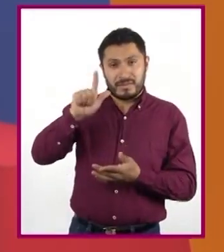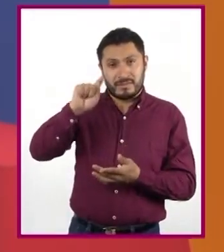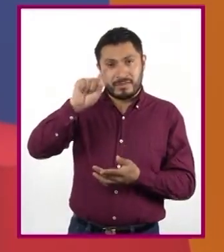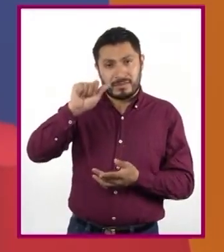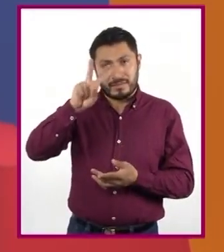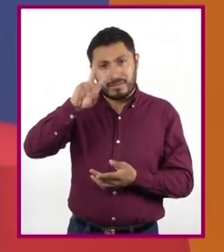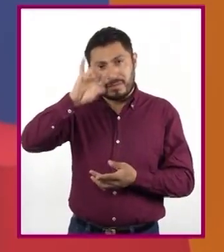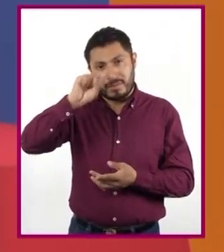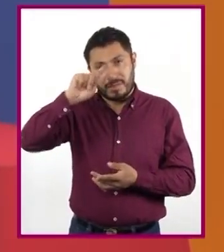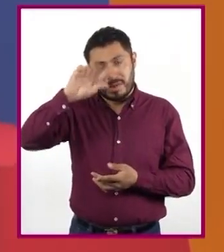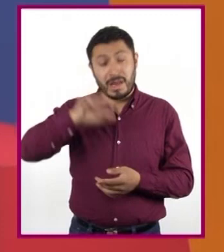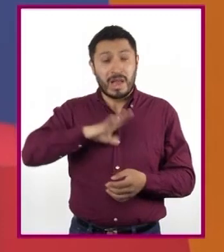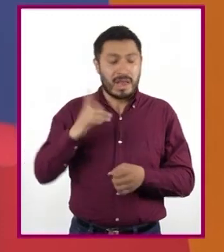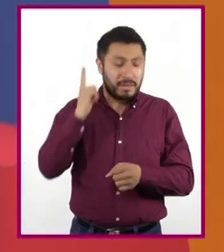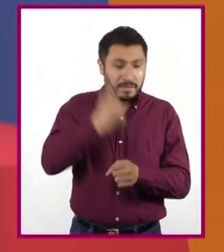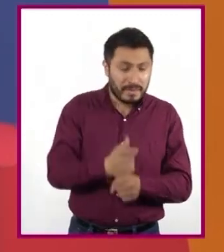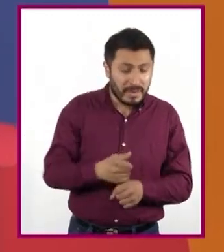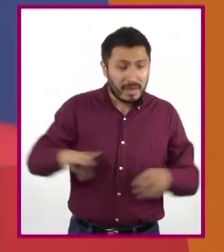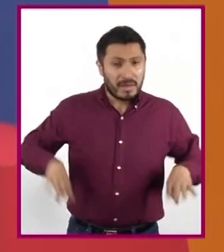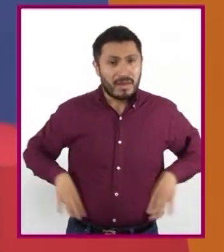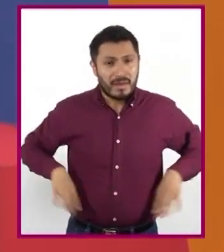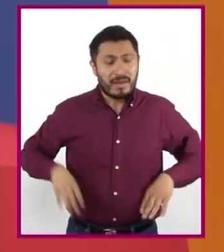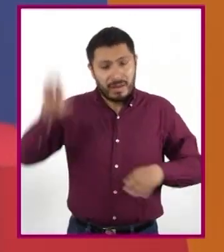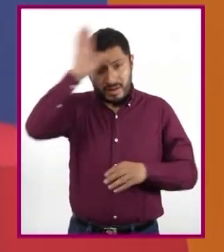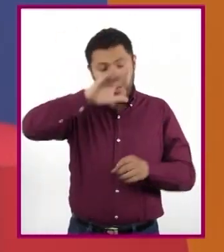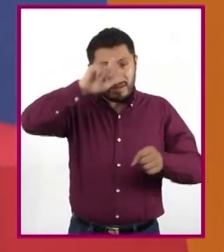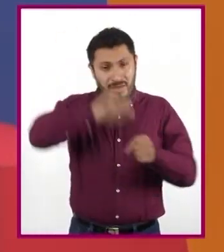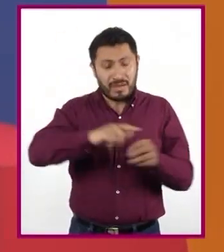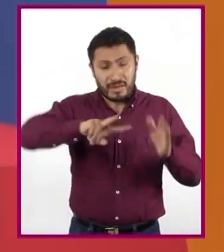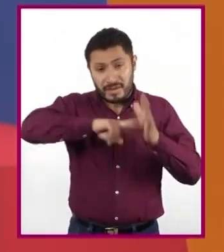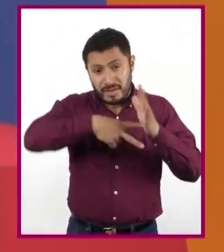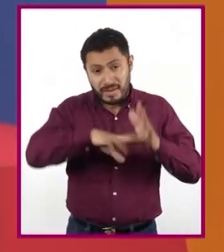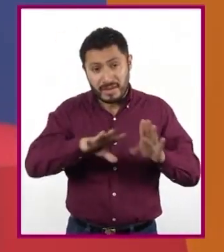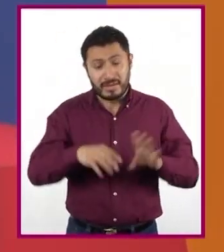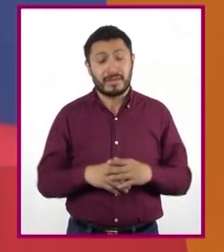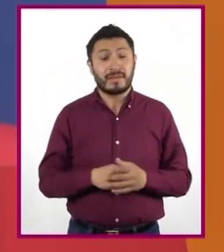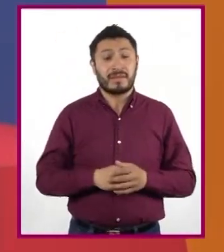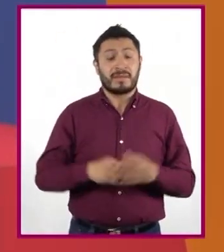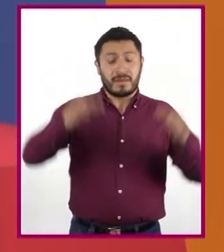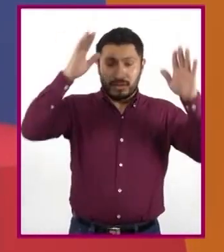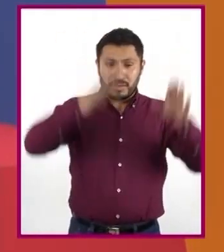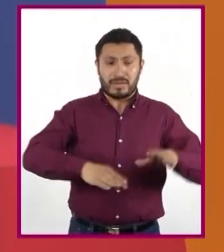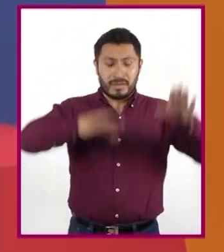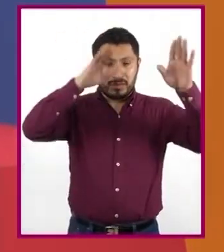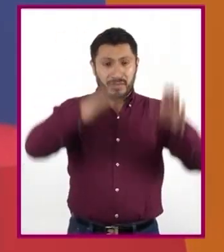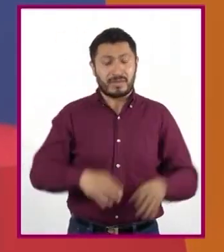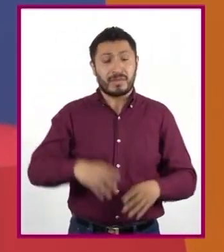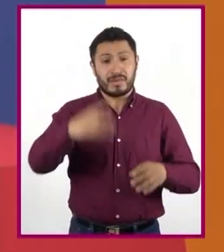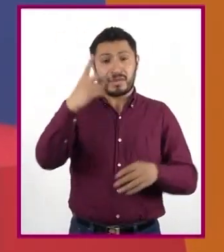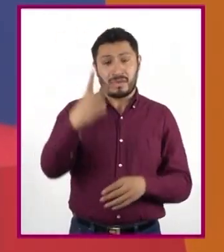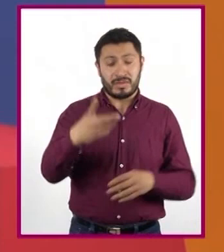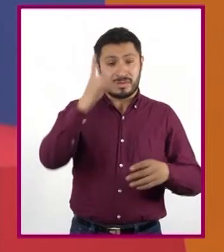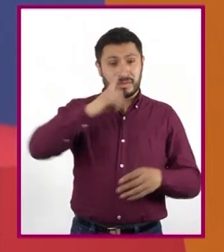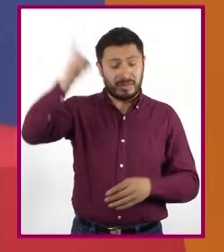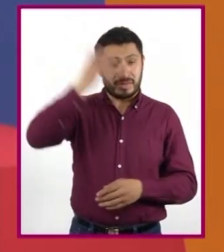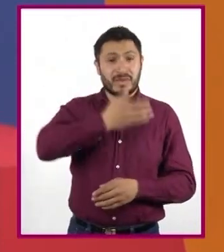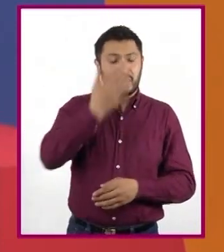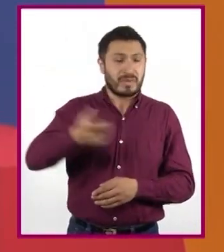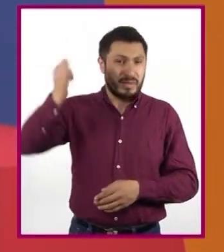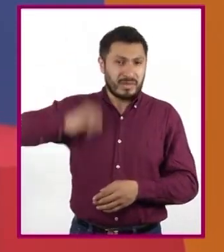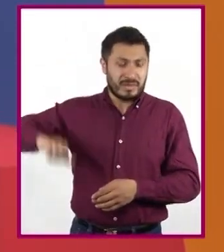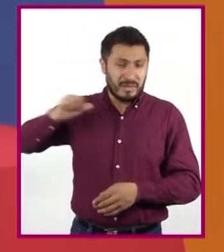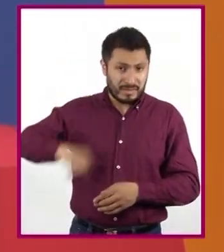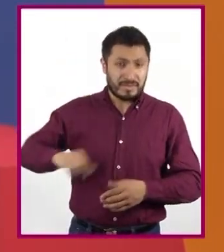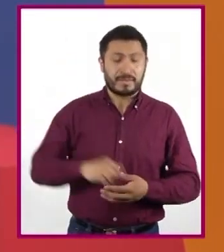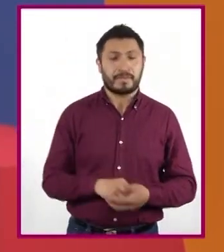localizado detalles de la arquitectura que revelan un culto muy importante a Tezcatlipoca y Quetzalcóatl, dos deidades comunes de la región de